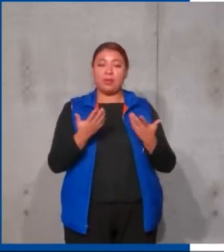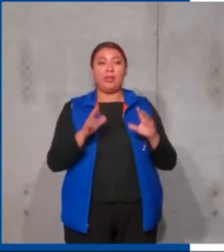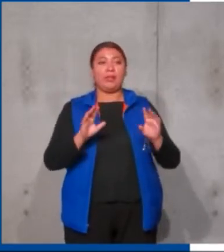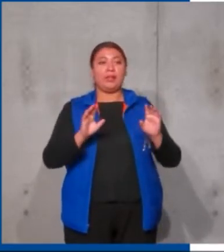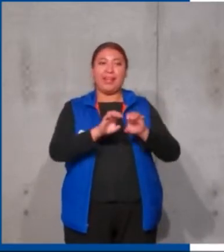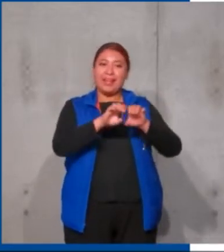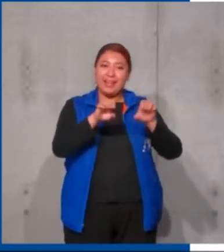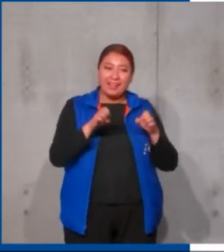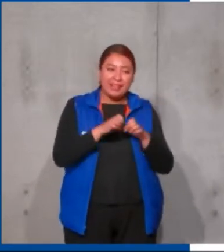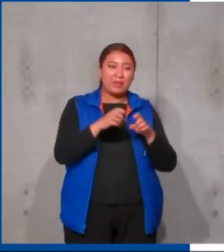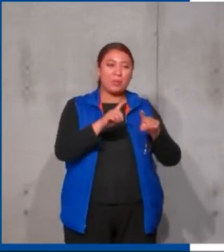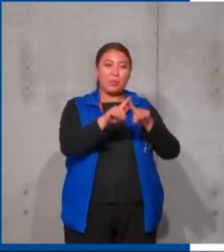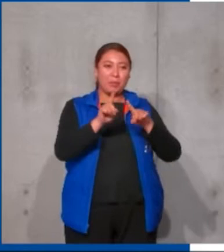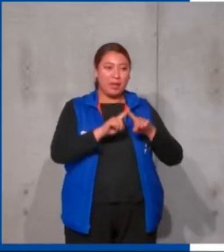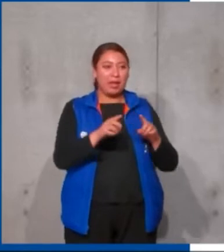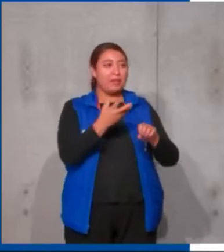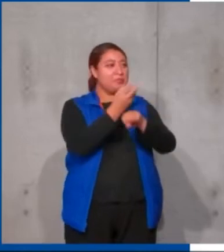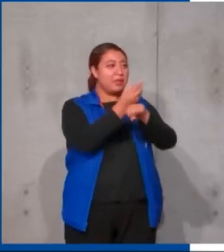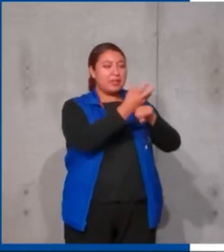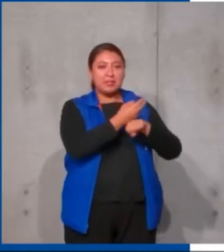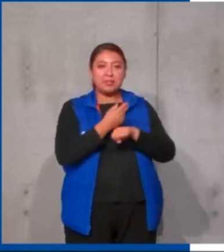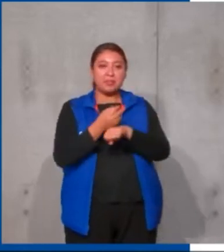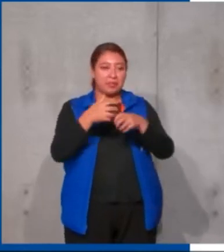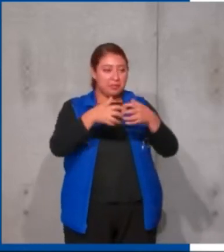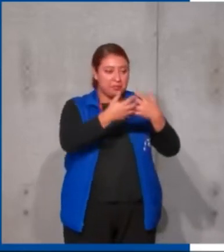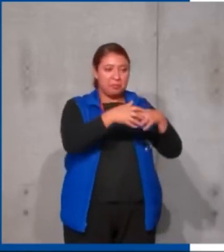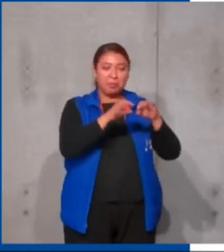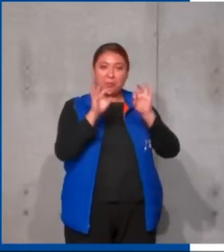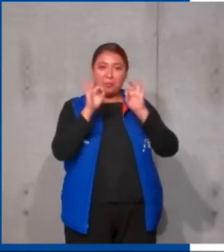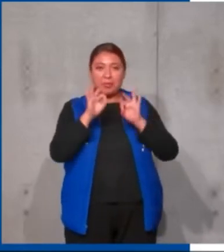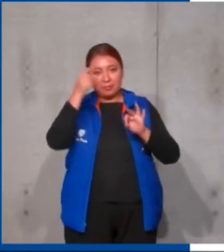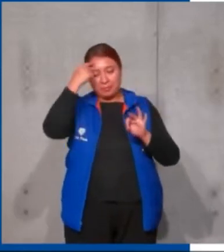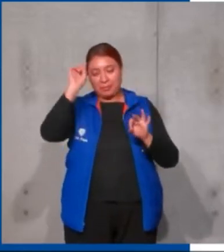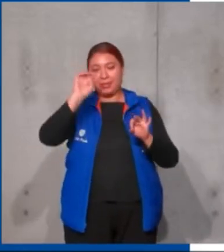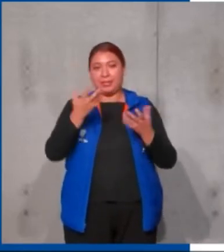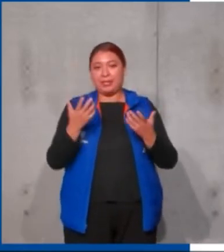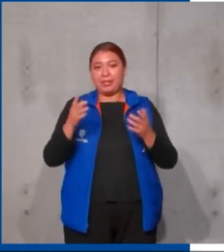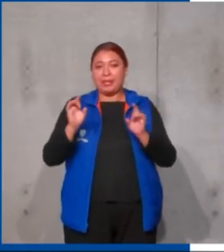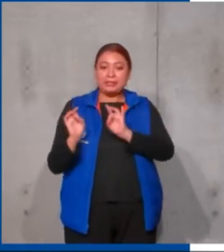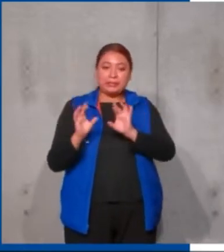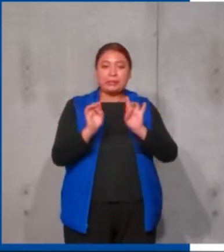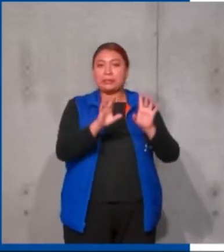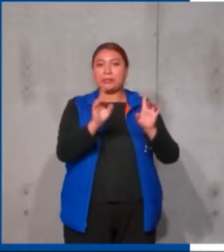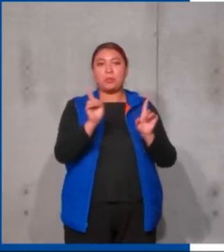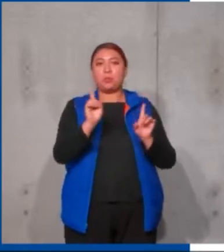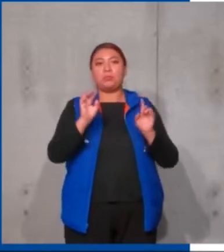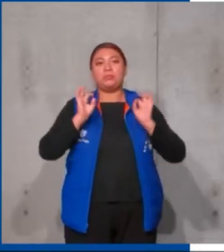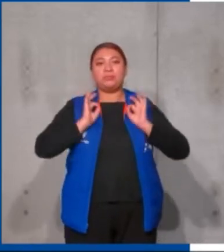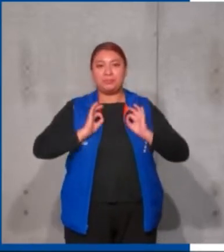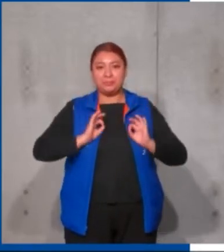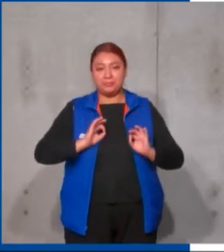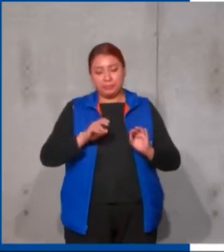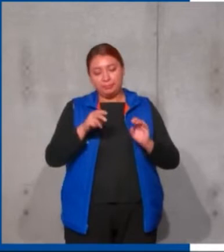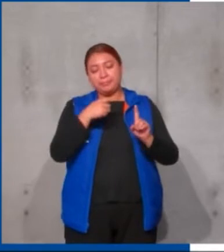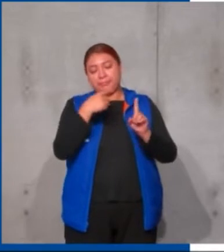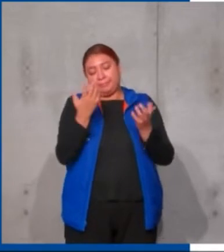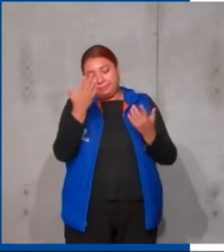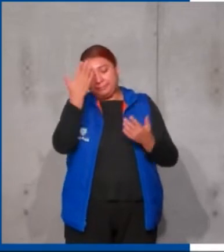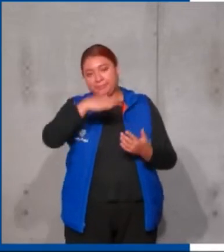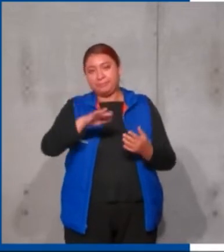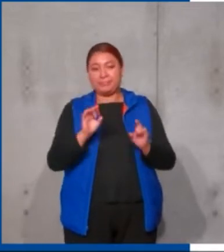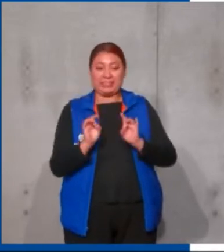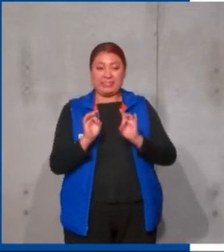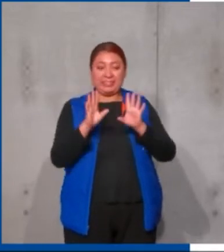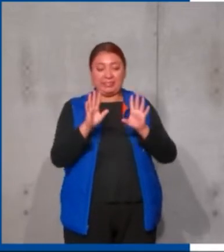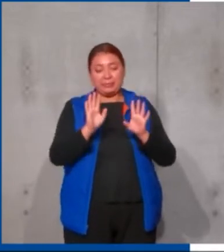a los trabajadores, en darle mantenimiento a la maquinaria, etcétera. Pero bueno, el riesgo está ahí, ¿no? Entonces ese sería